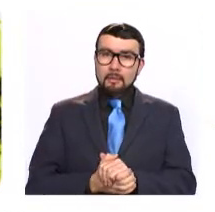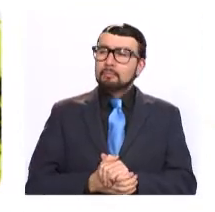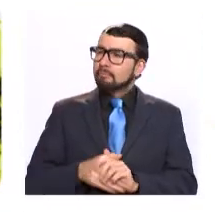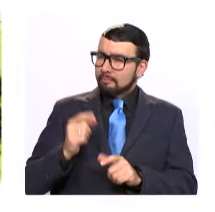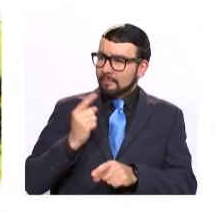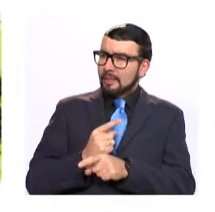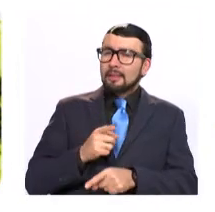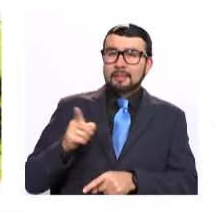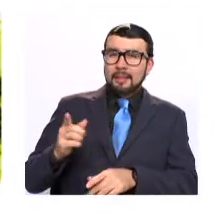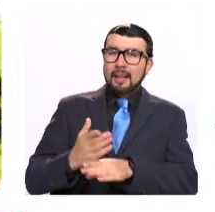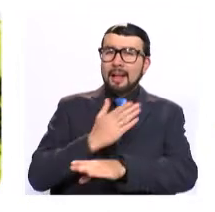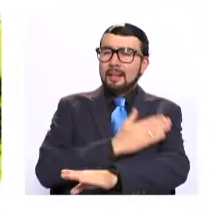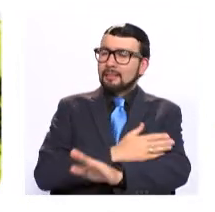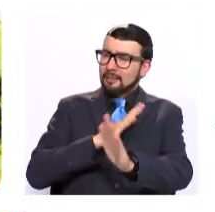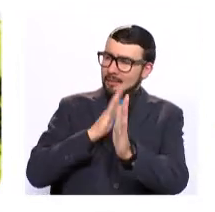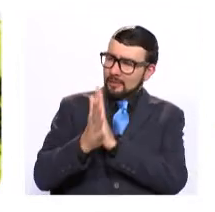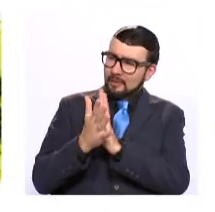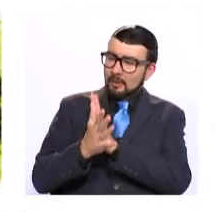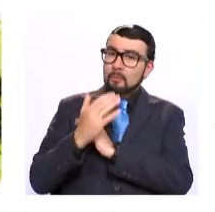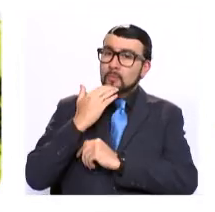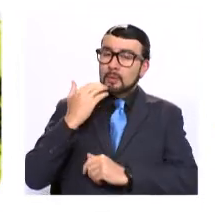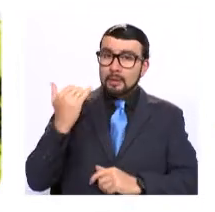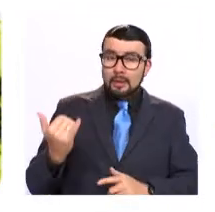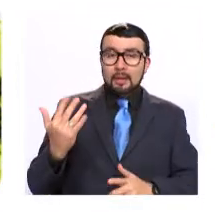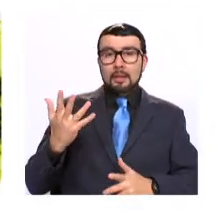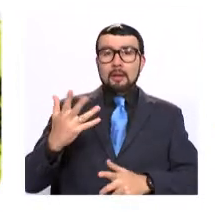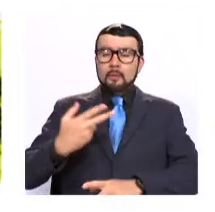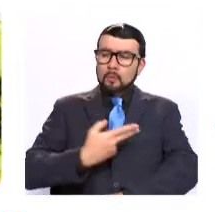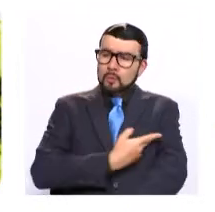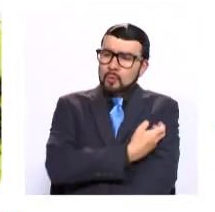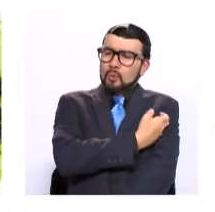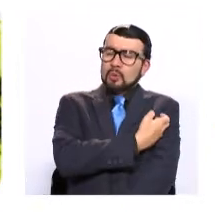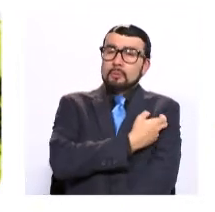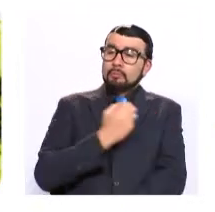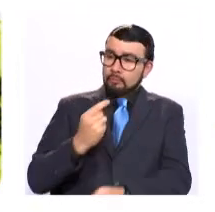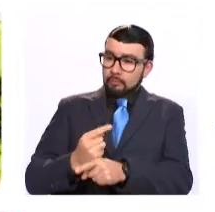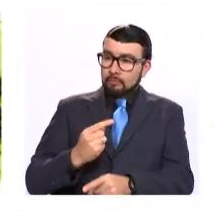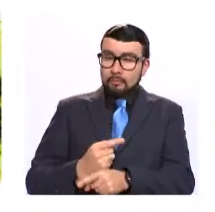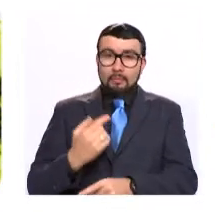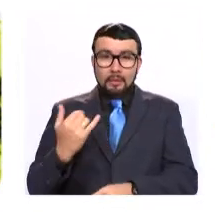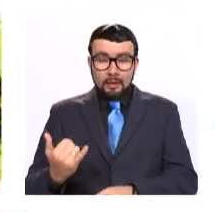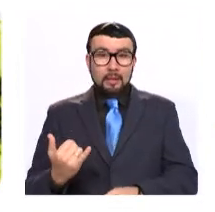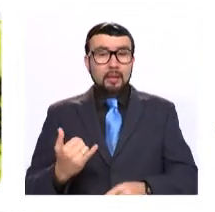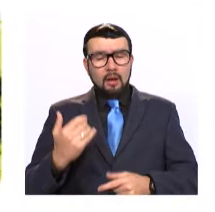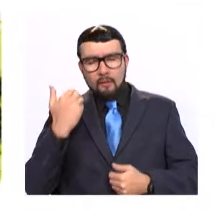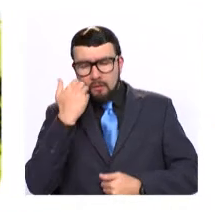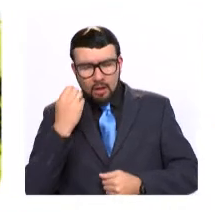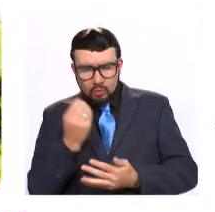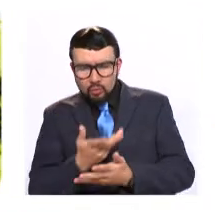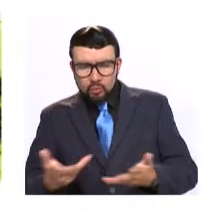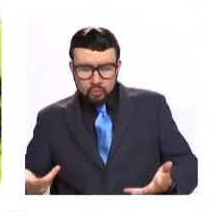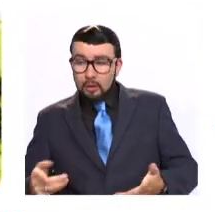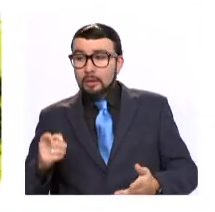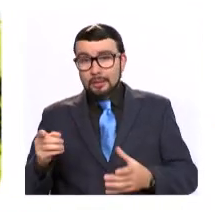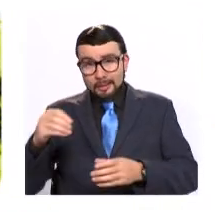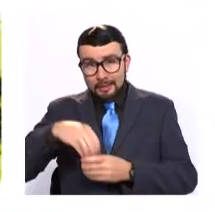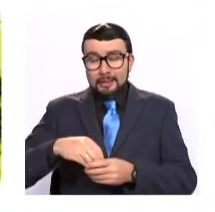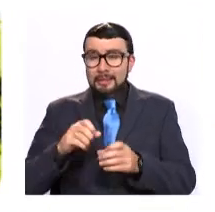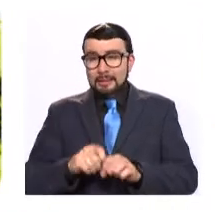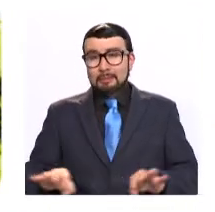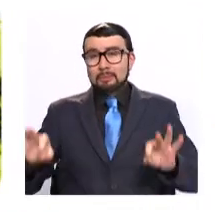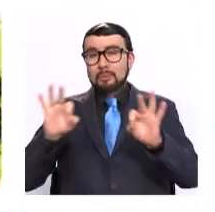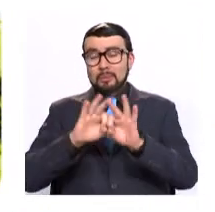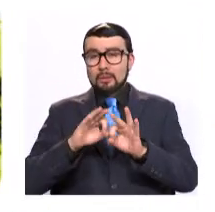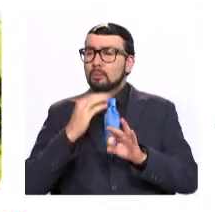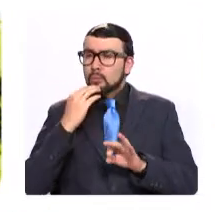doctor, y es la parte de vacunación dentro de lo que es la epidemiología es uno de los triunfos muy grandes. Así como hicimos potable